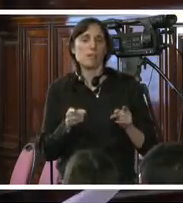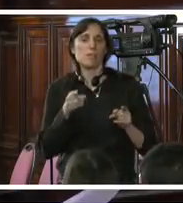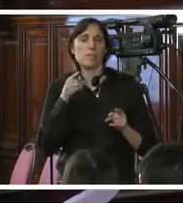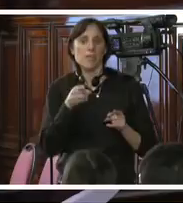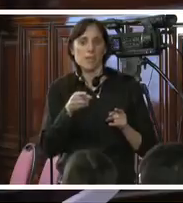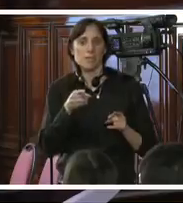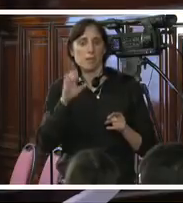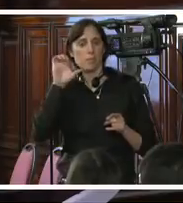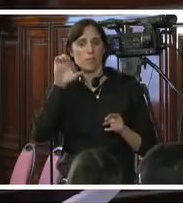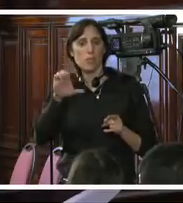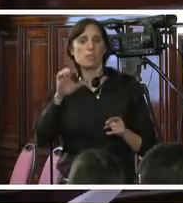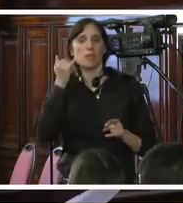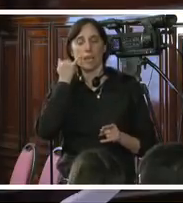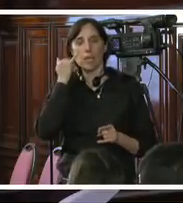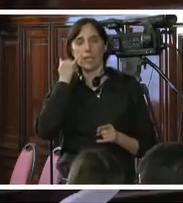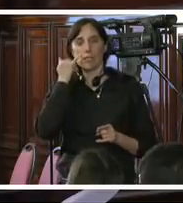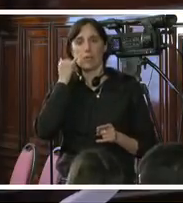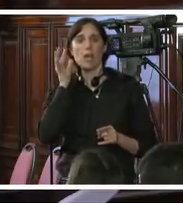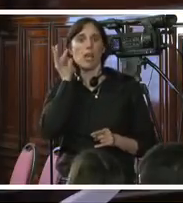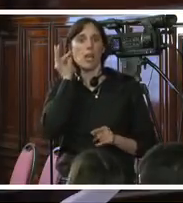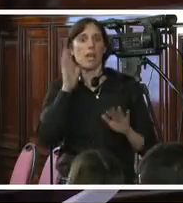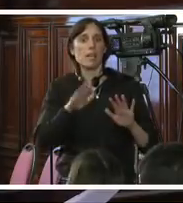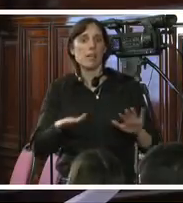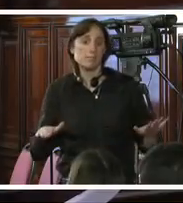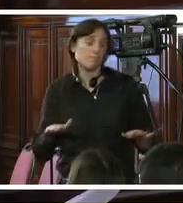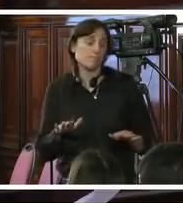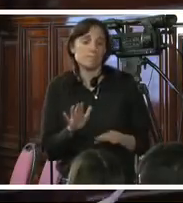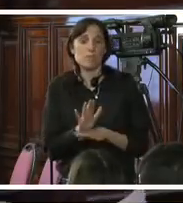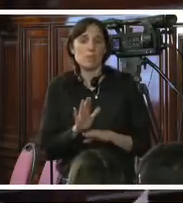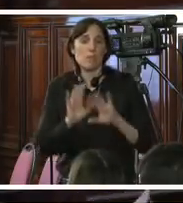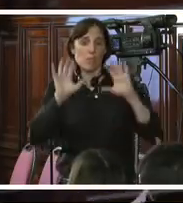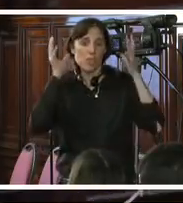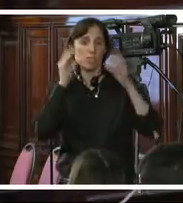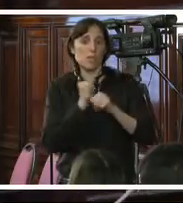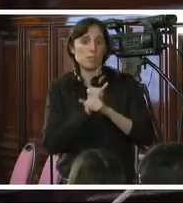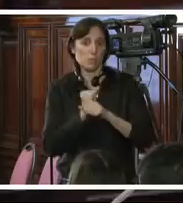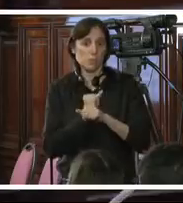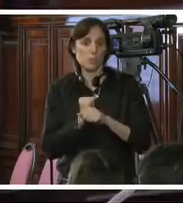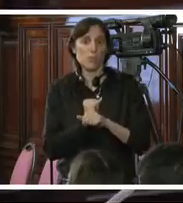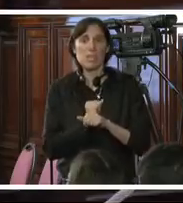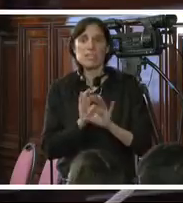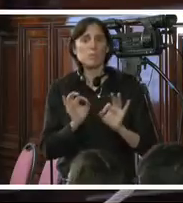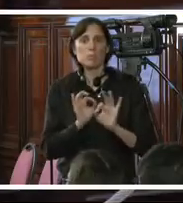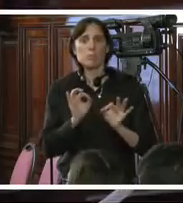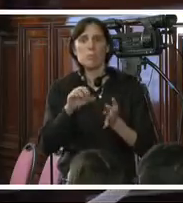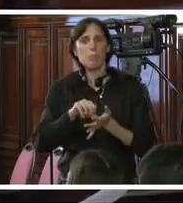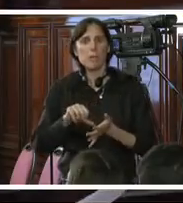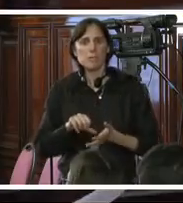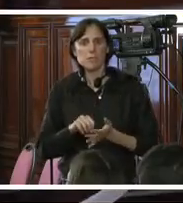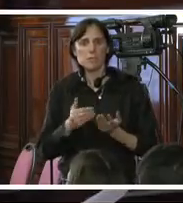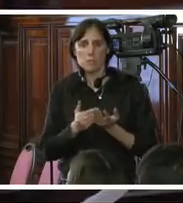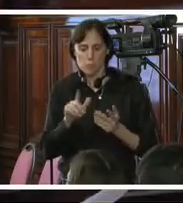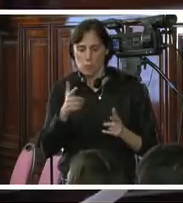que la violencia sexual contra las niñas es violencia institucional. Ninguno de los países estudiados cuenta